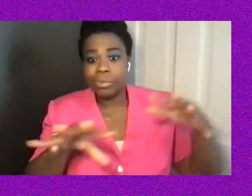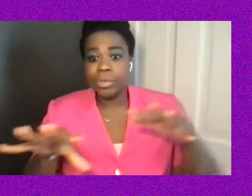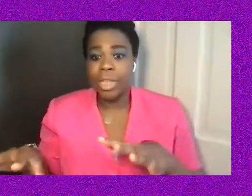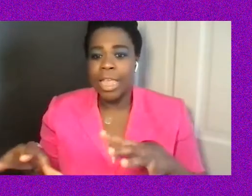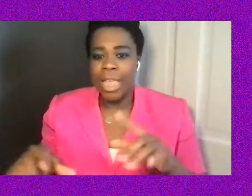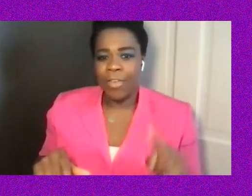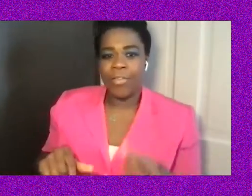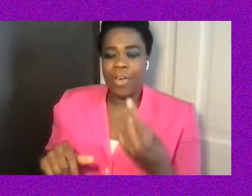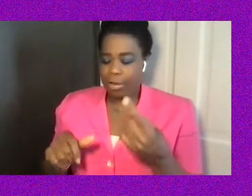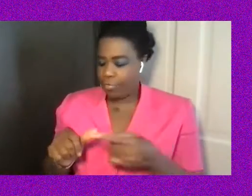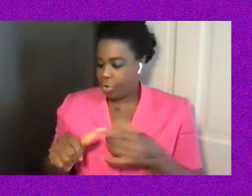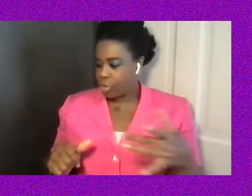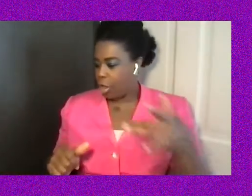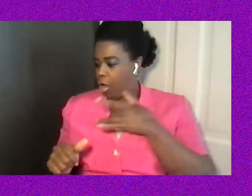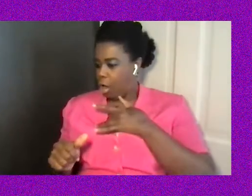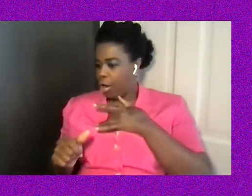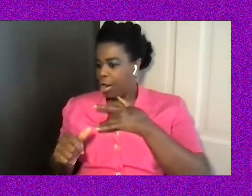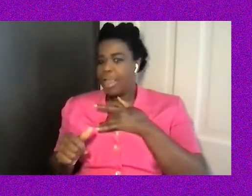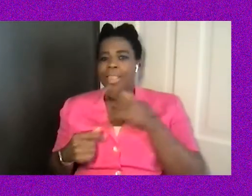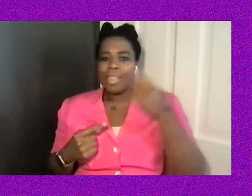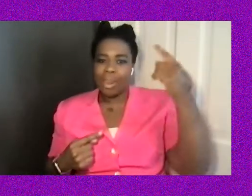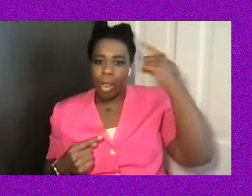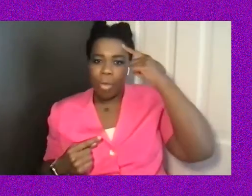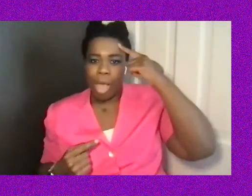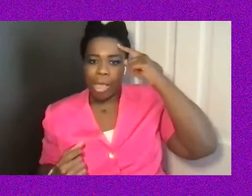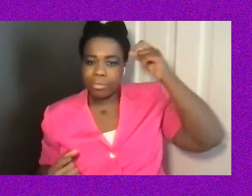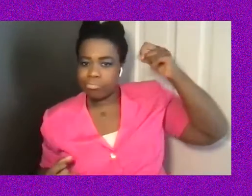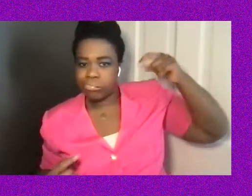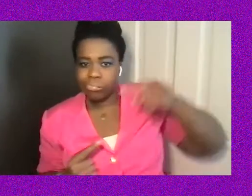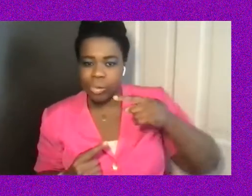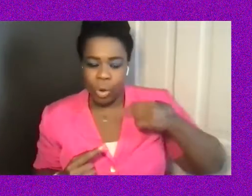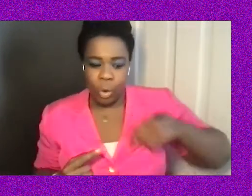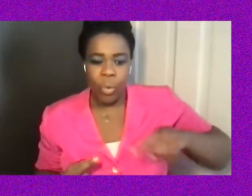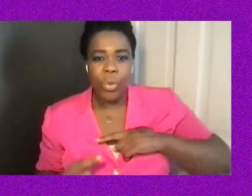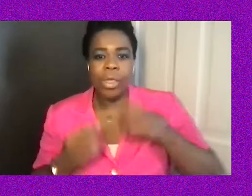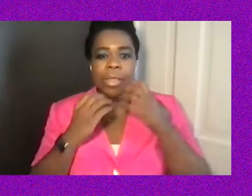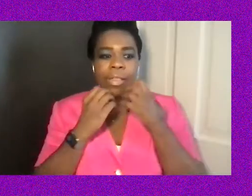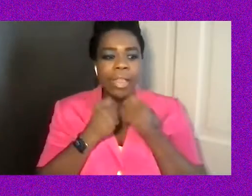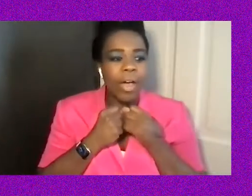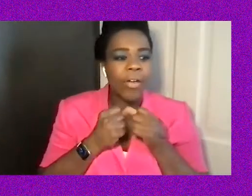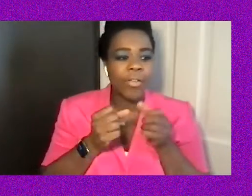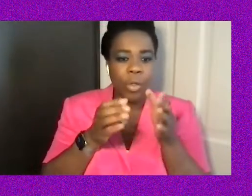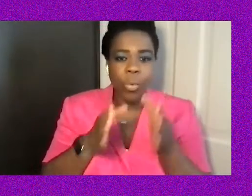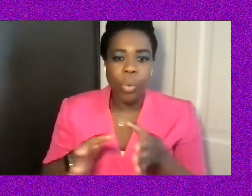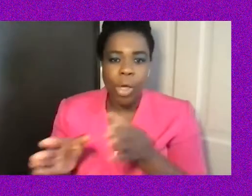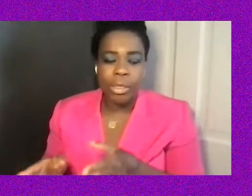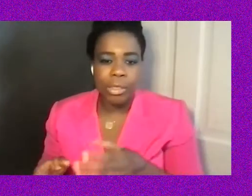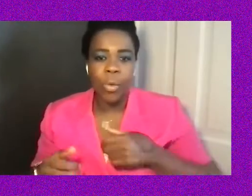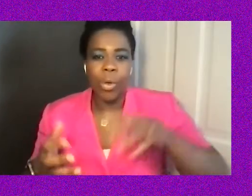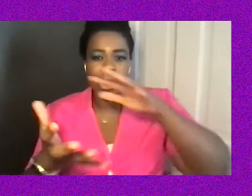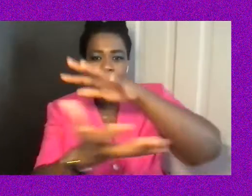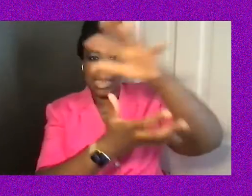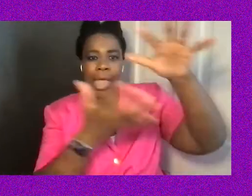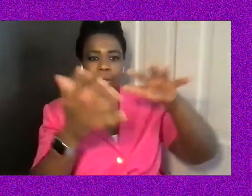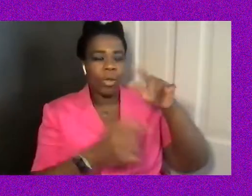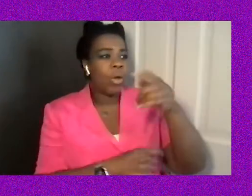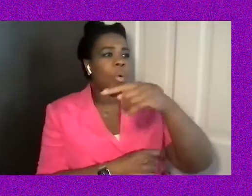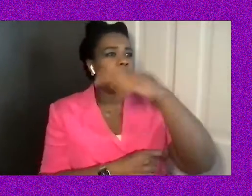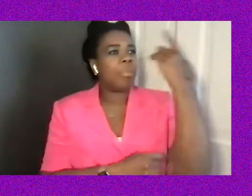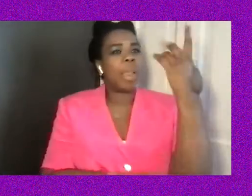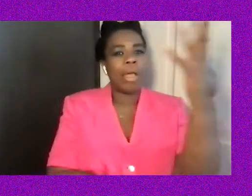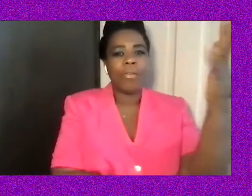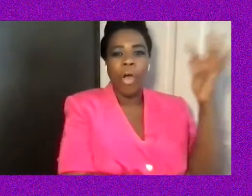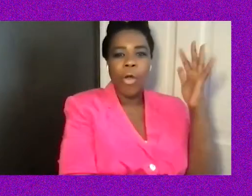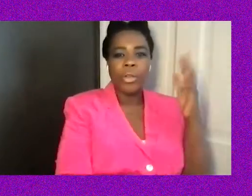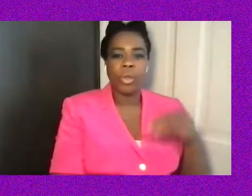orgulloso, personas de milagros, como Dios dijo, nos dio luz, en nuestras almas y